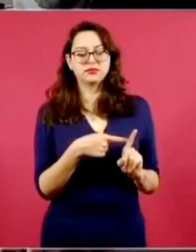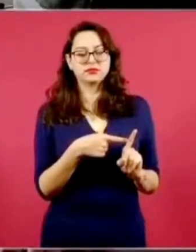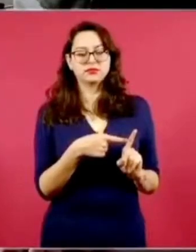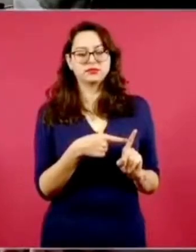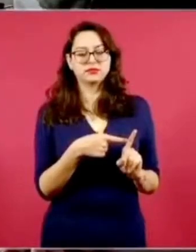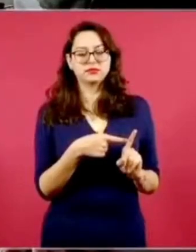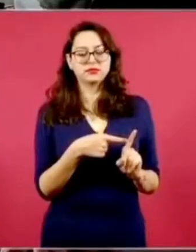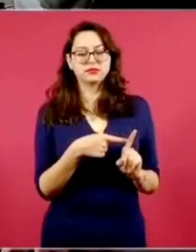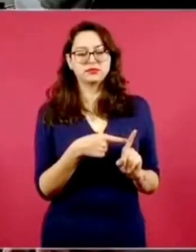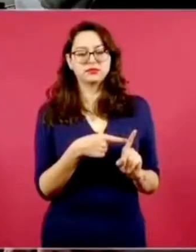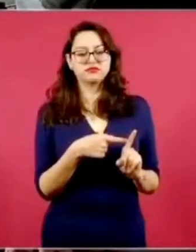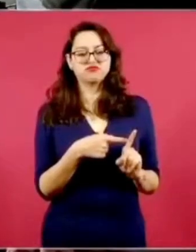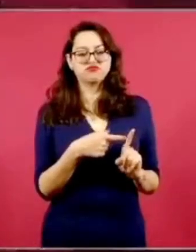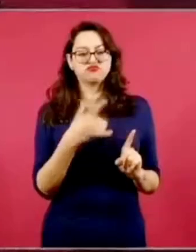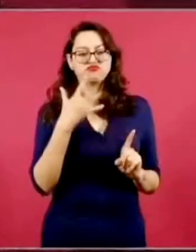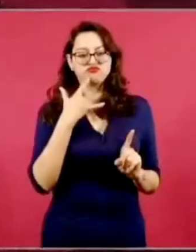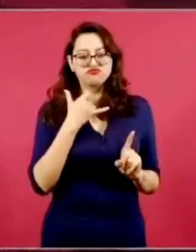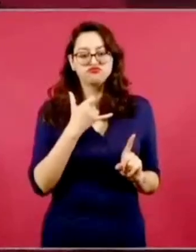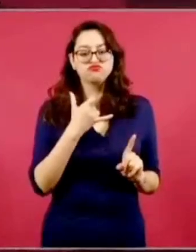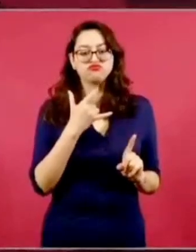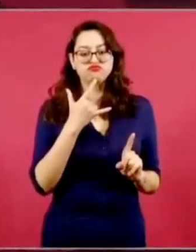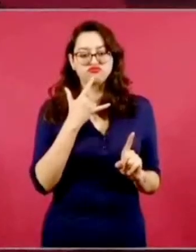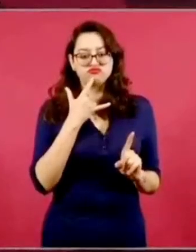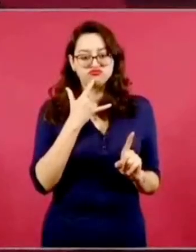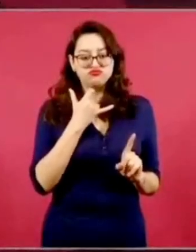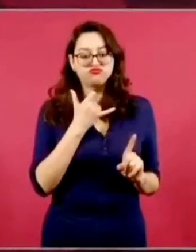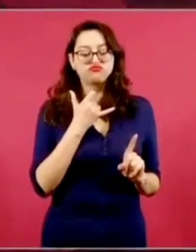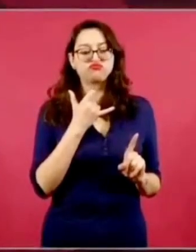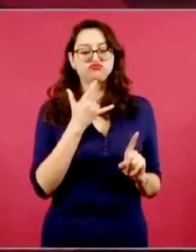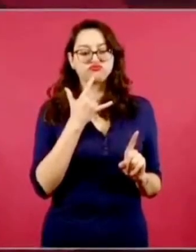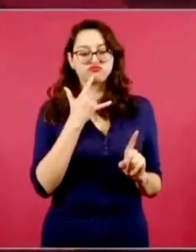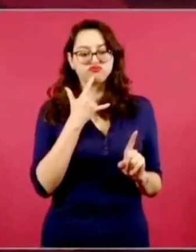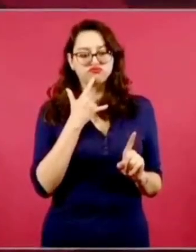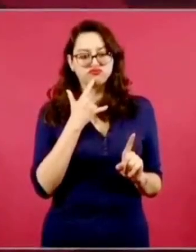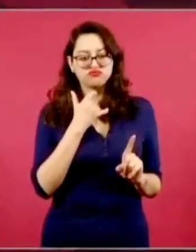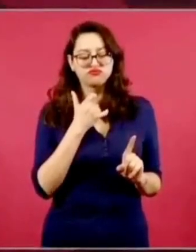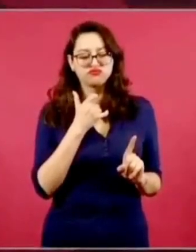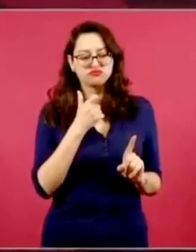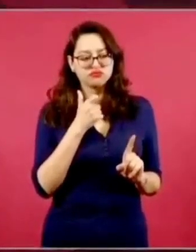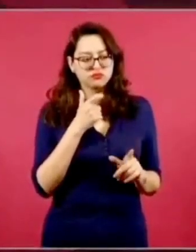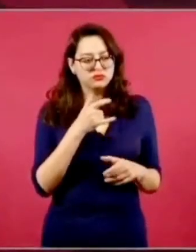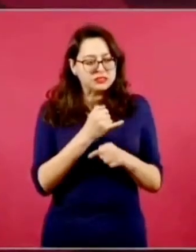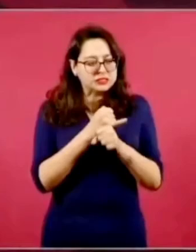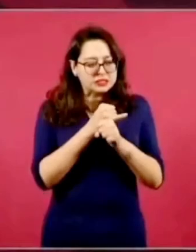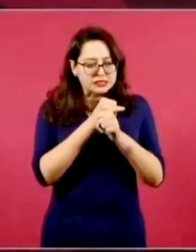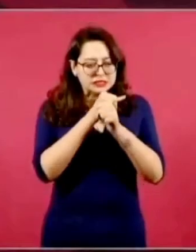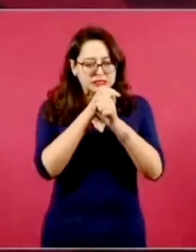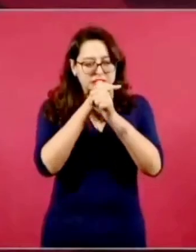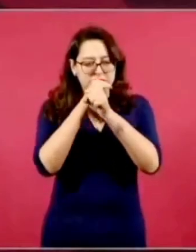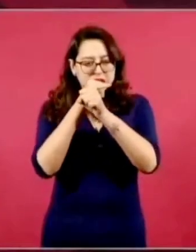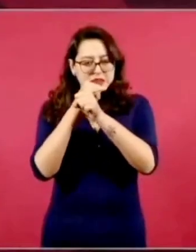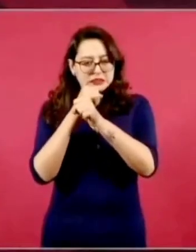promotor de la desaparición de la partida secreta